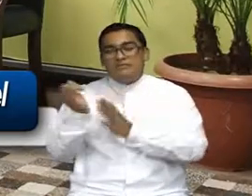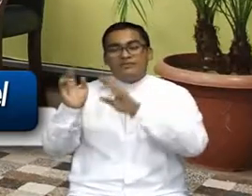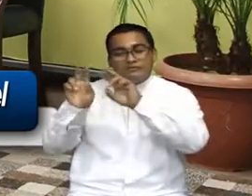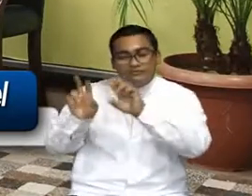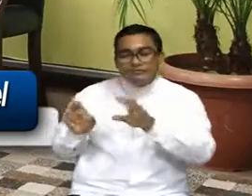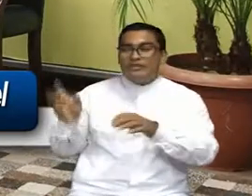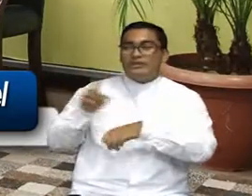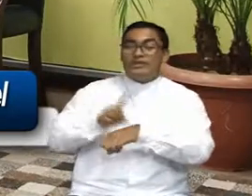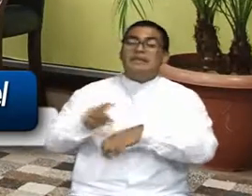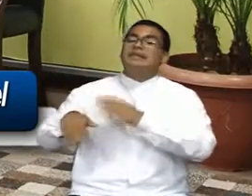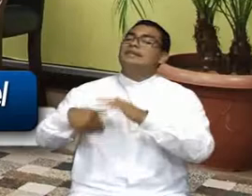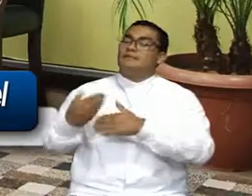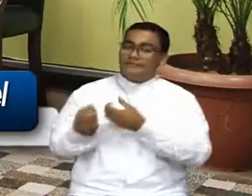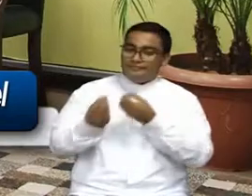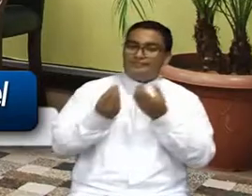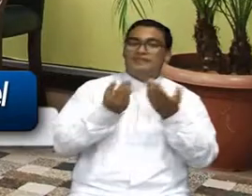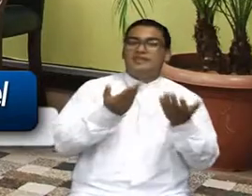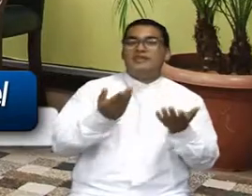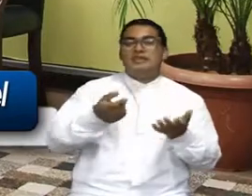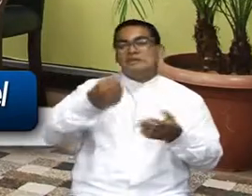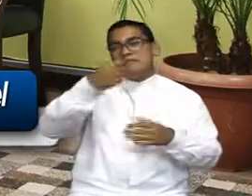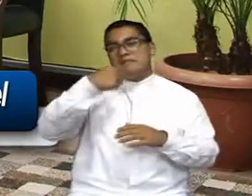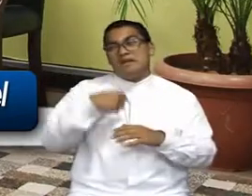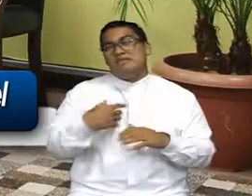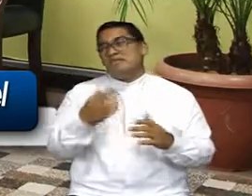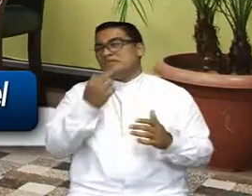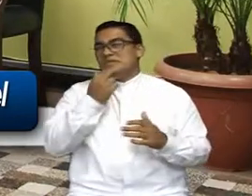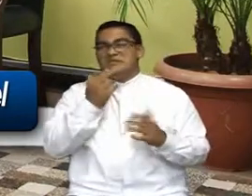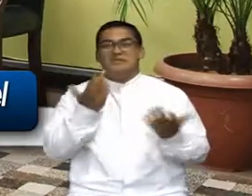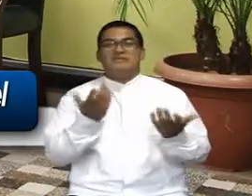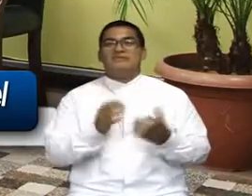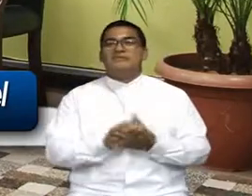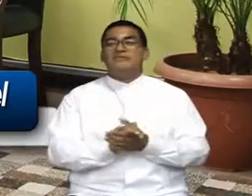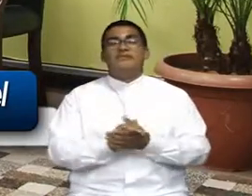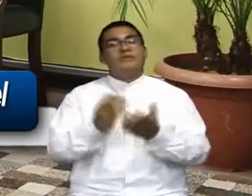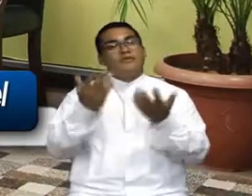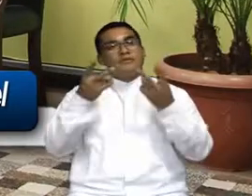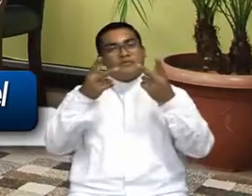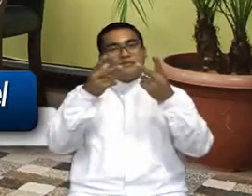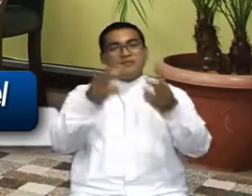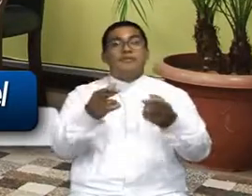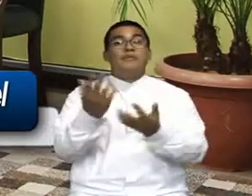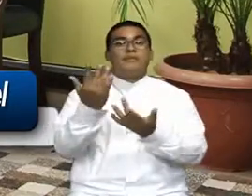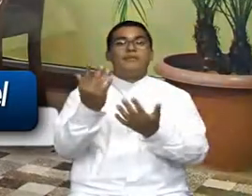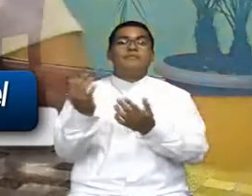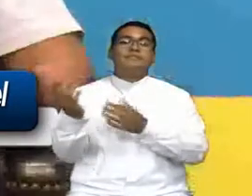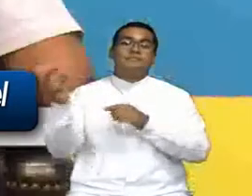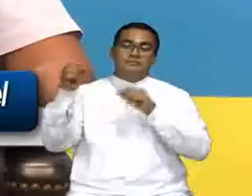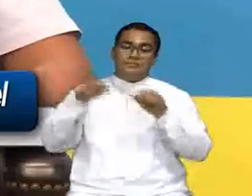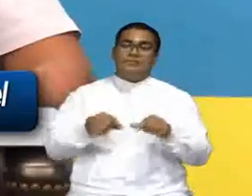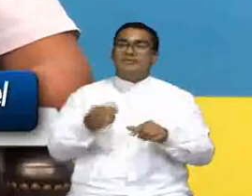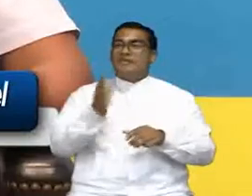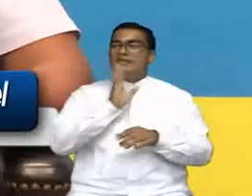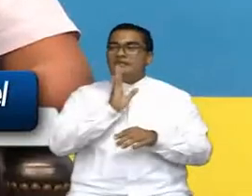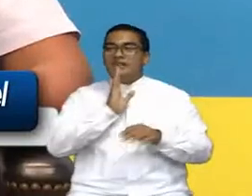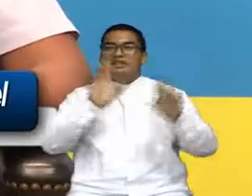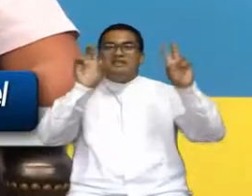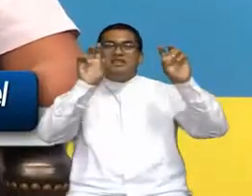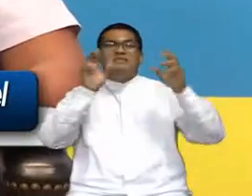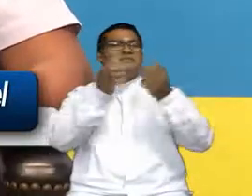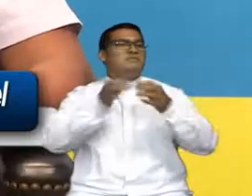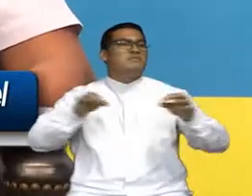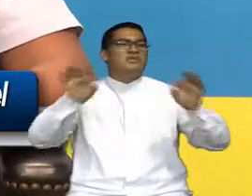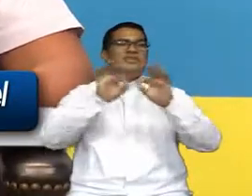van a ir refiriendo a los lugares correspondientes. Doctora, vamos a hacer una pausa. Cuando regresemos vamos a seguir hablando más sobre este importante